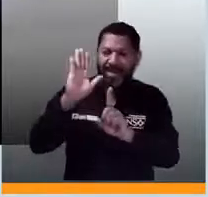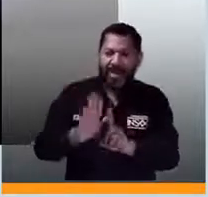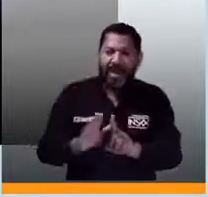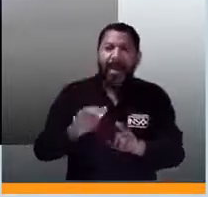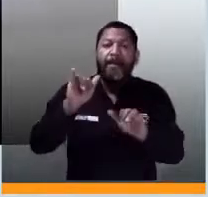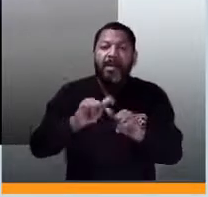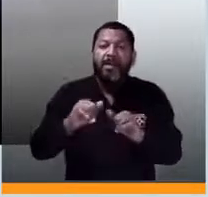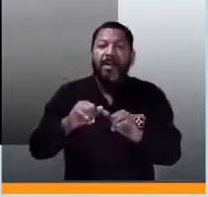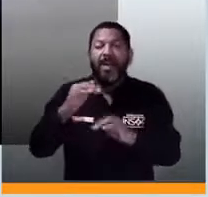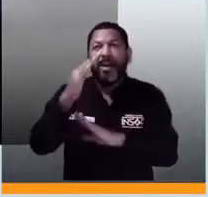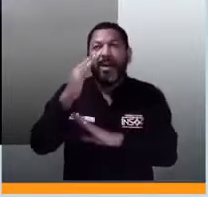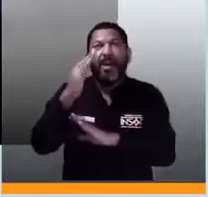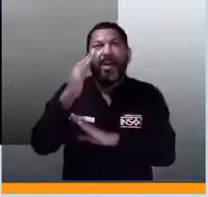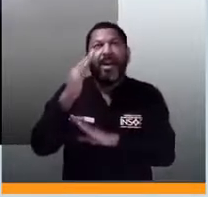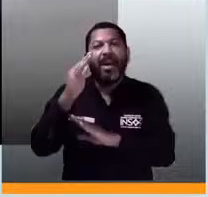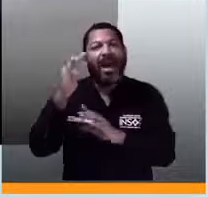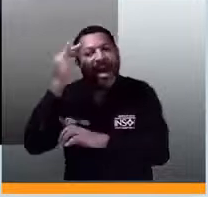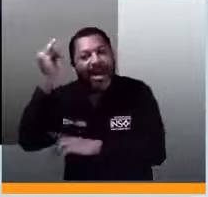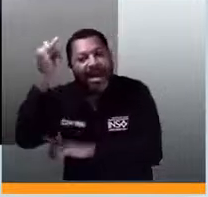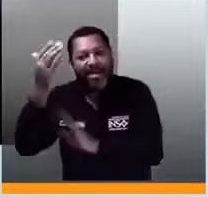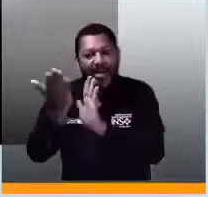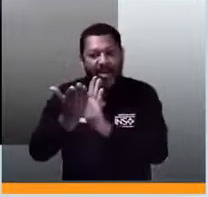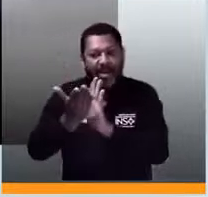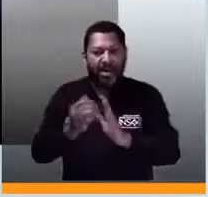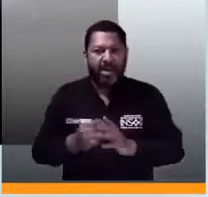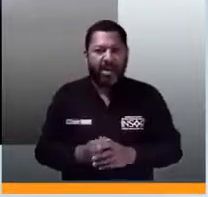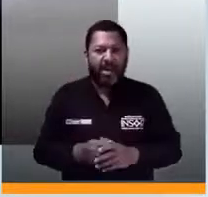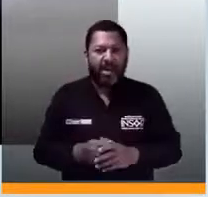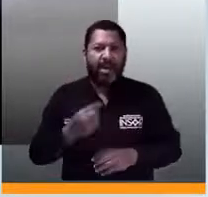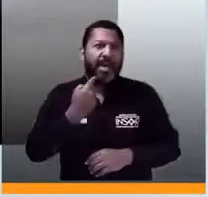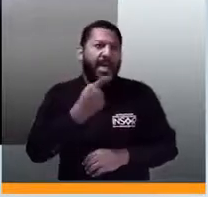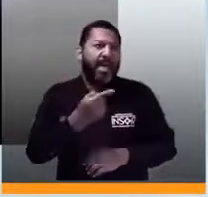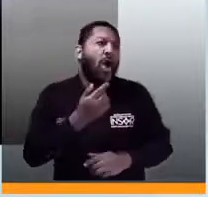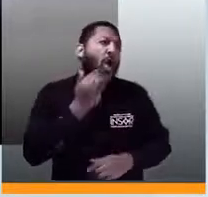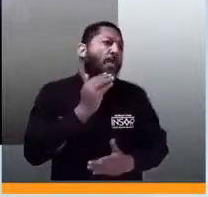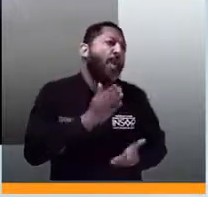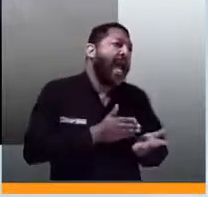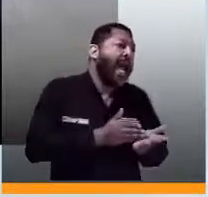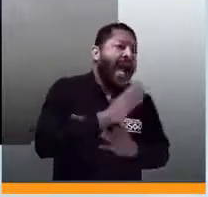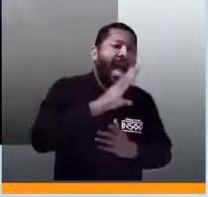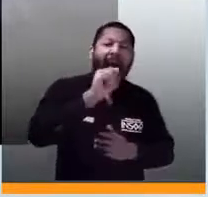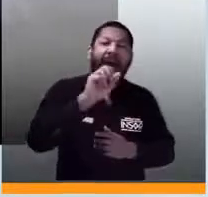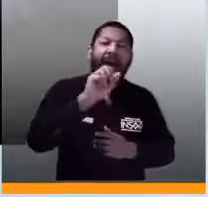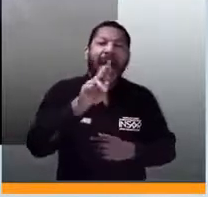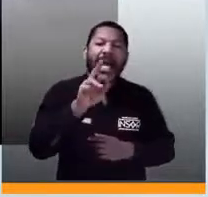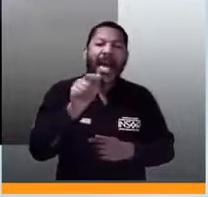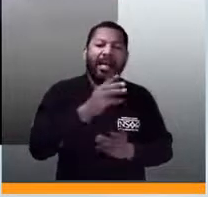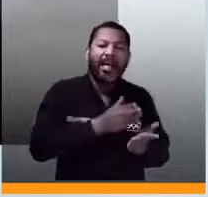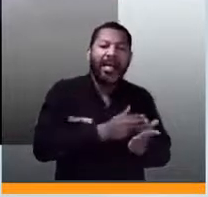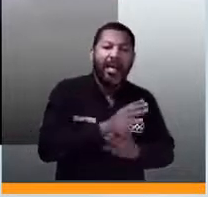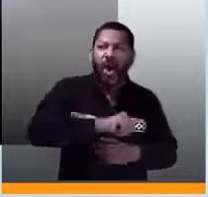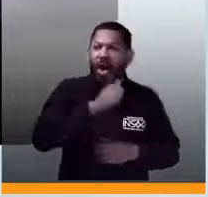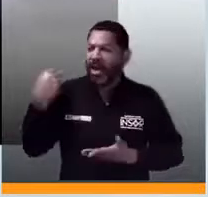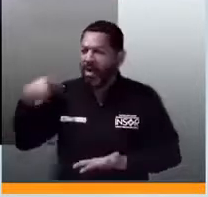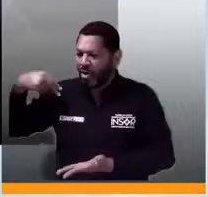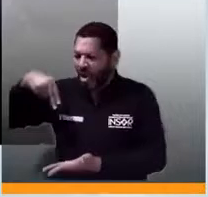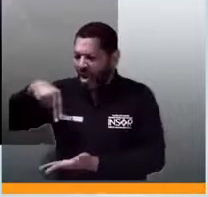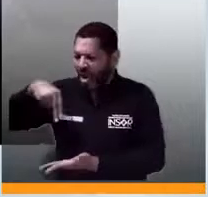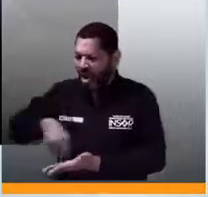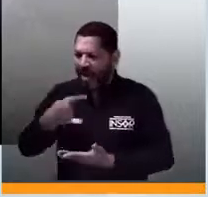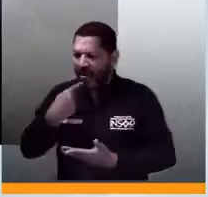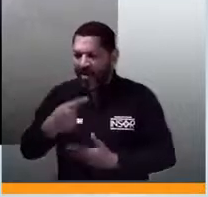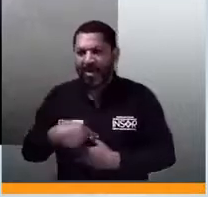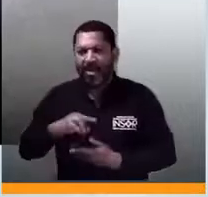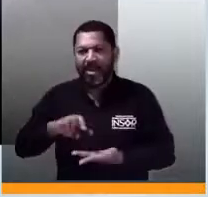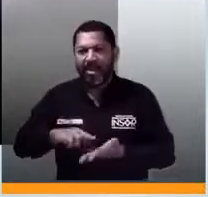misma educación. Es decir, dejemos de hablar de carreras, hablemos de, como decía Rousseau, de las